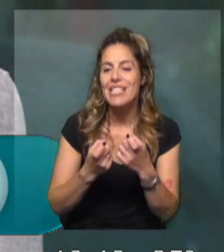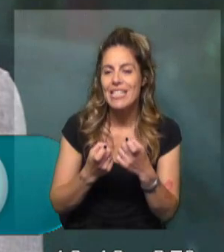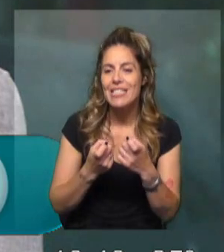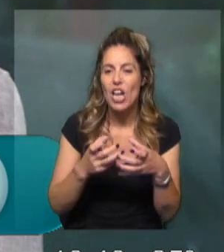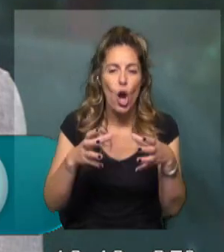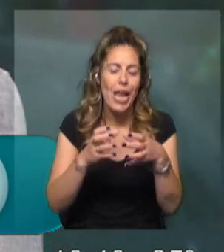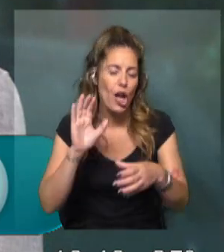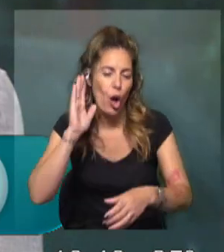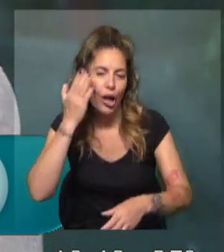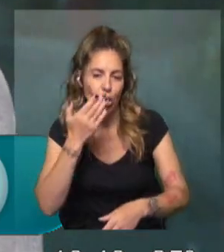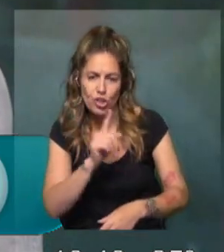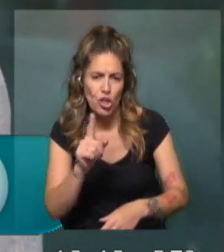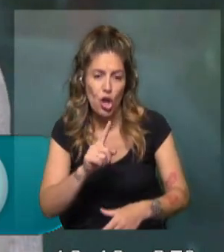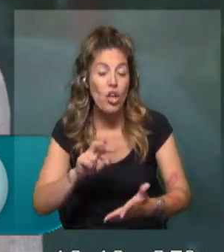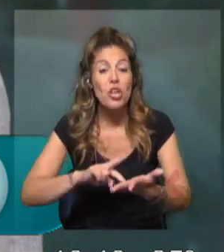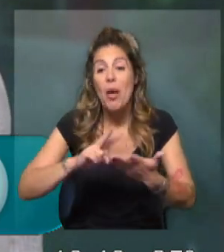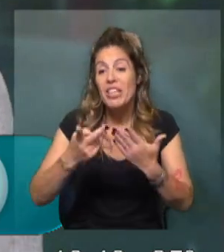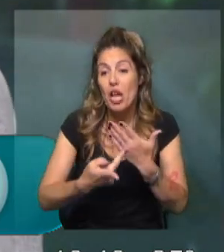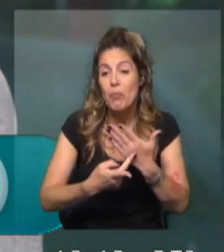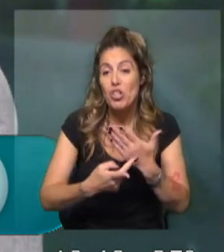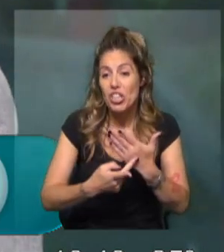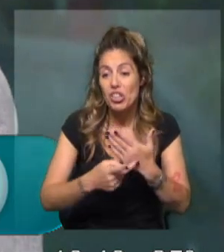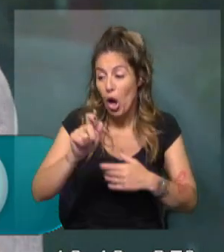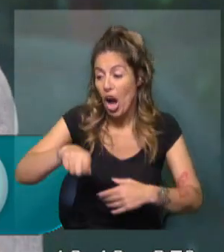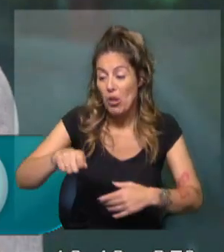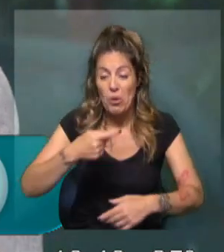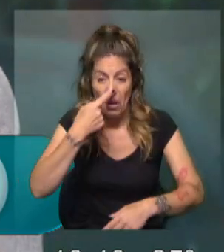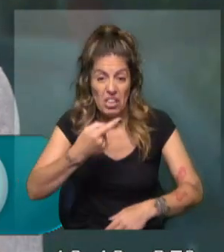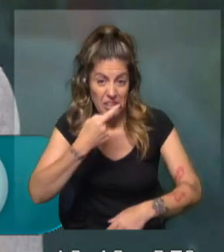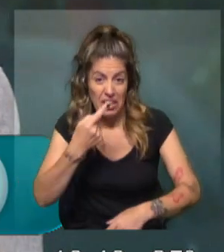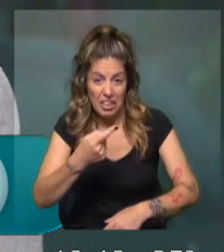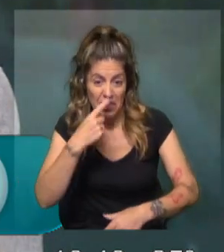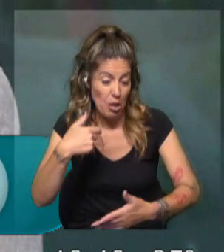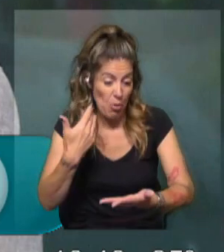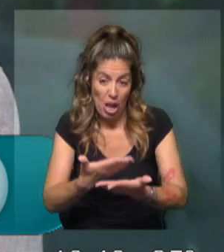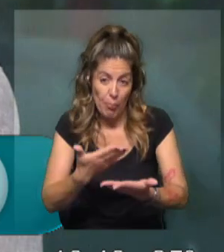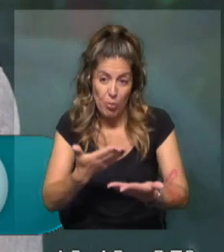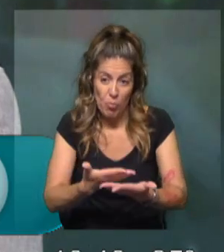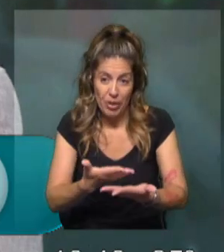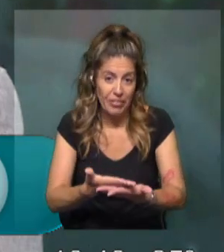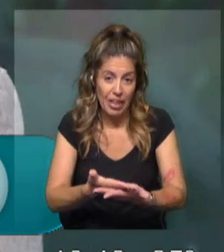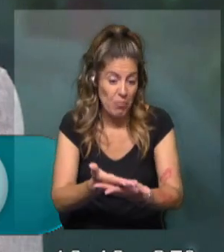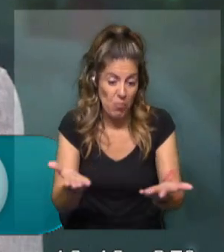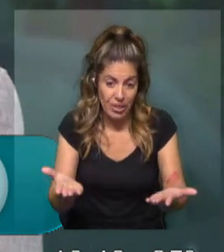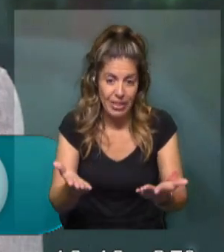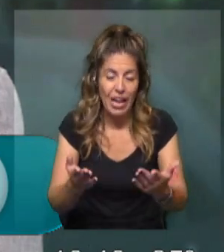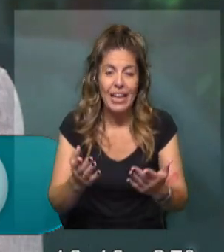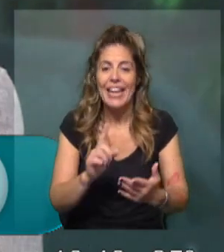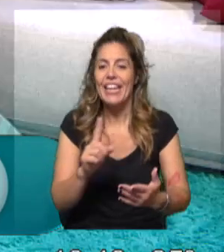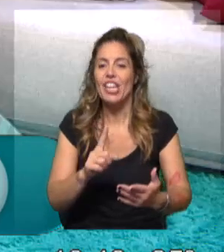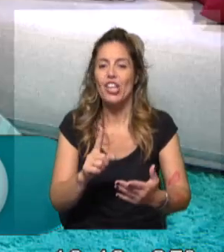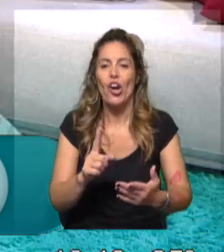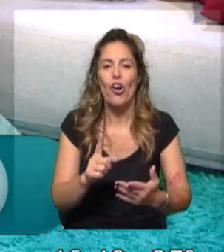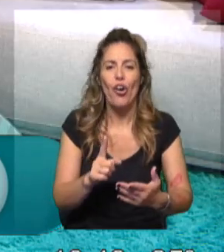elencos reconocidos, simplemente que el proyecto al jurado le interese por la propuesta, por lo que plantea, y tampoco